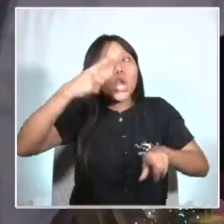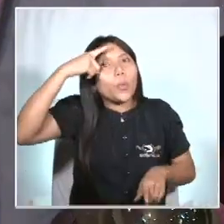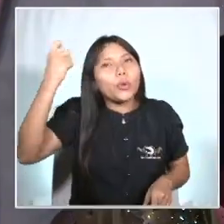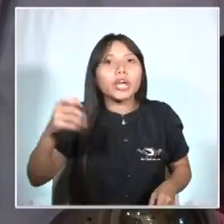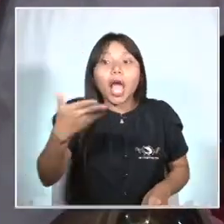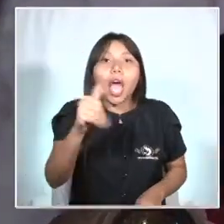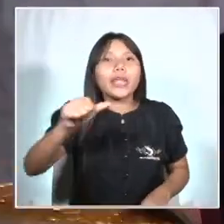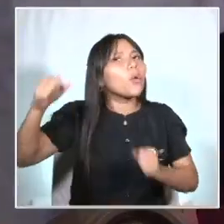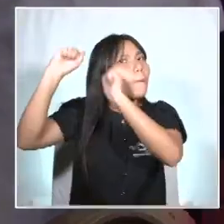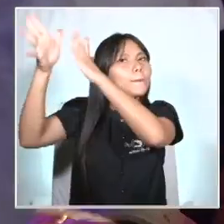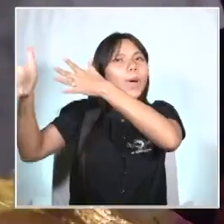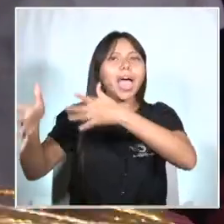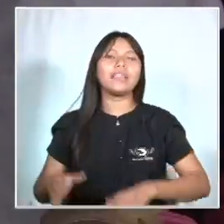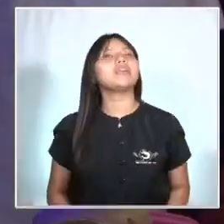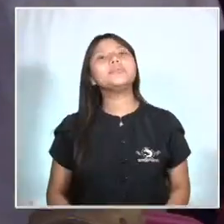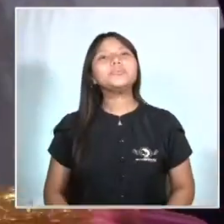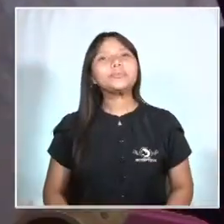Padre